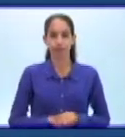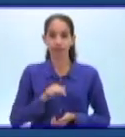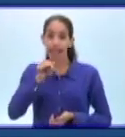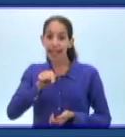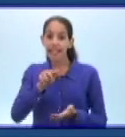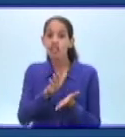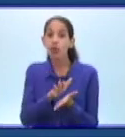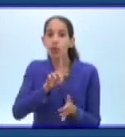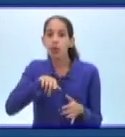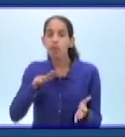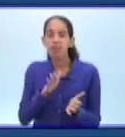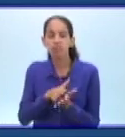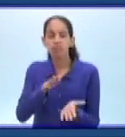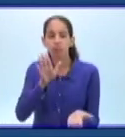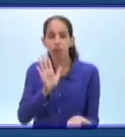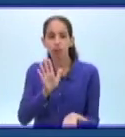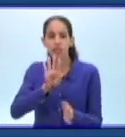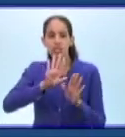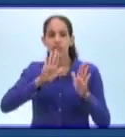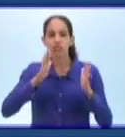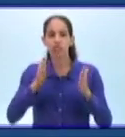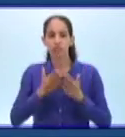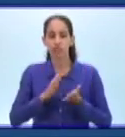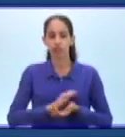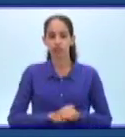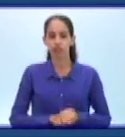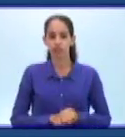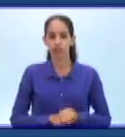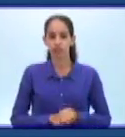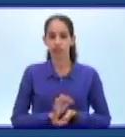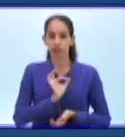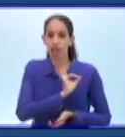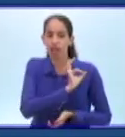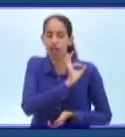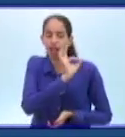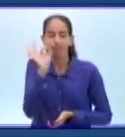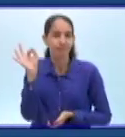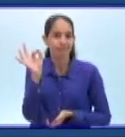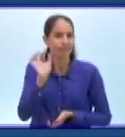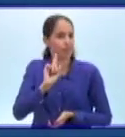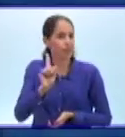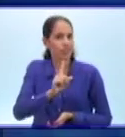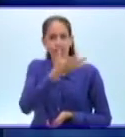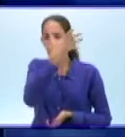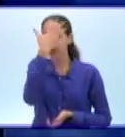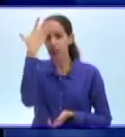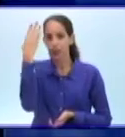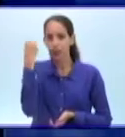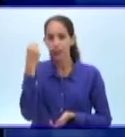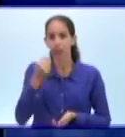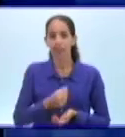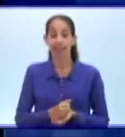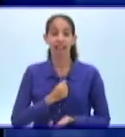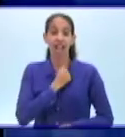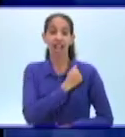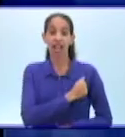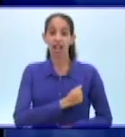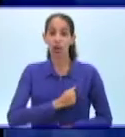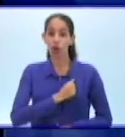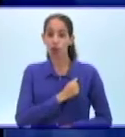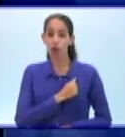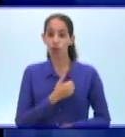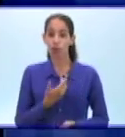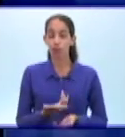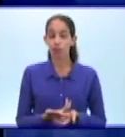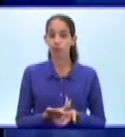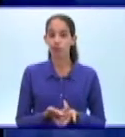compromete. Y nunca voy a olvidar dos cosas que con amor